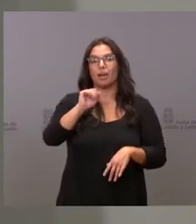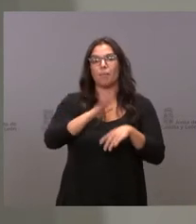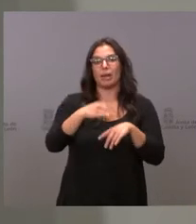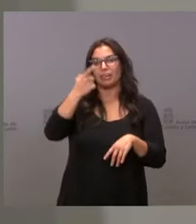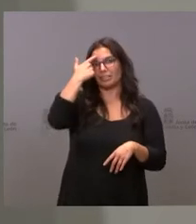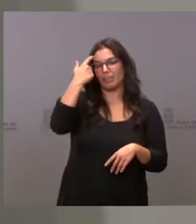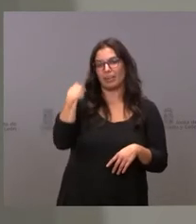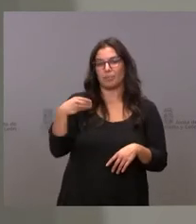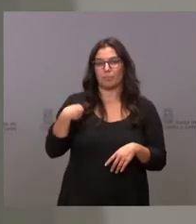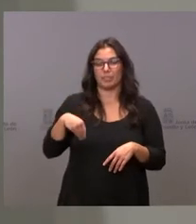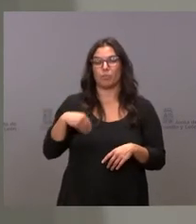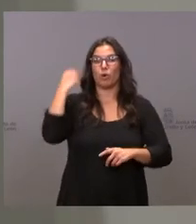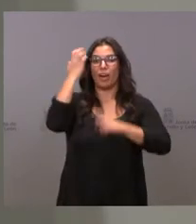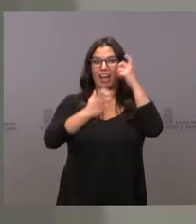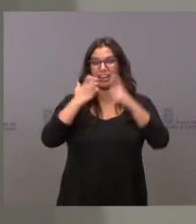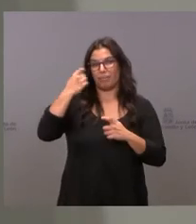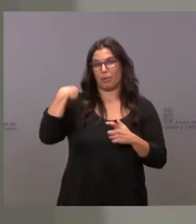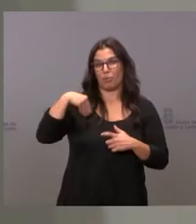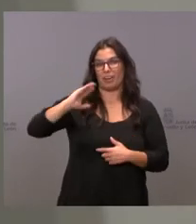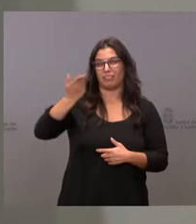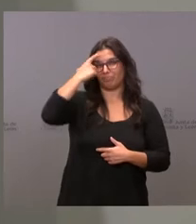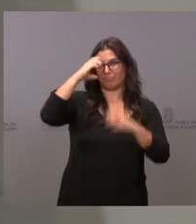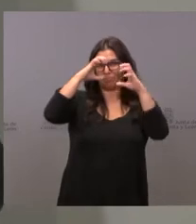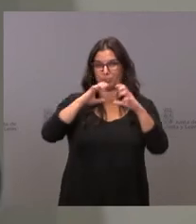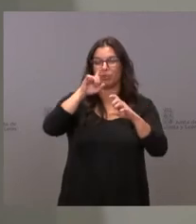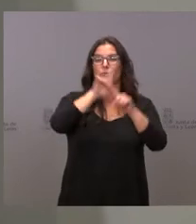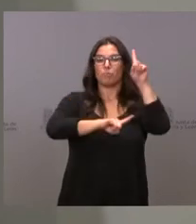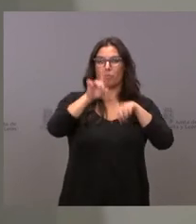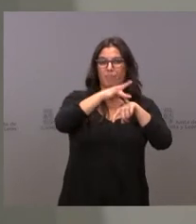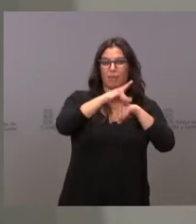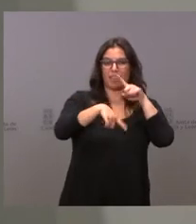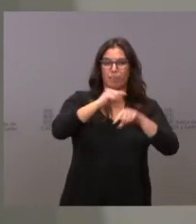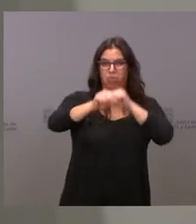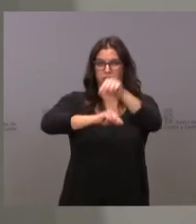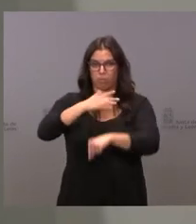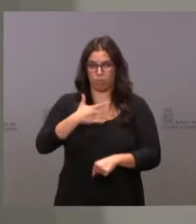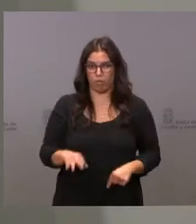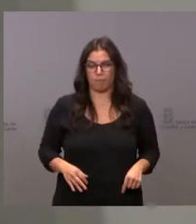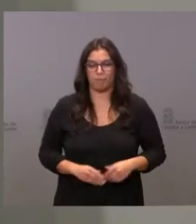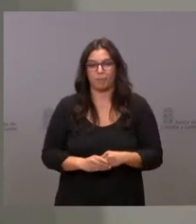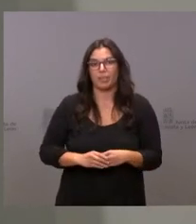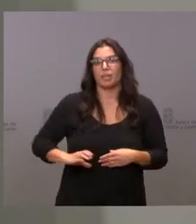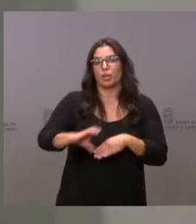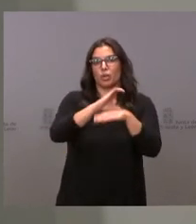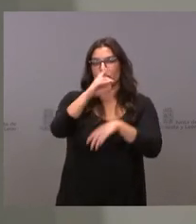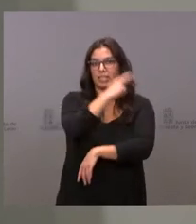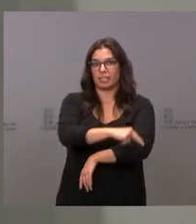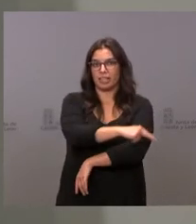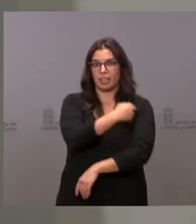encefalopatías espongiformes transmisibles. La Consejería de Sanidad